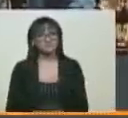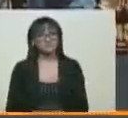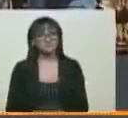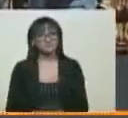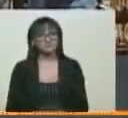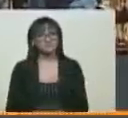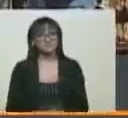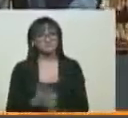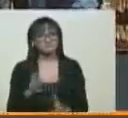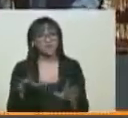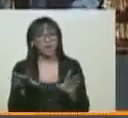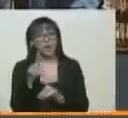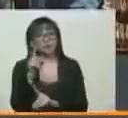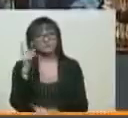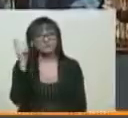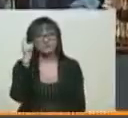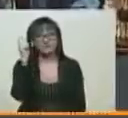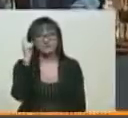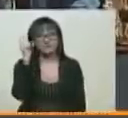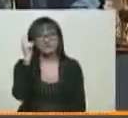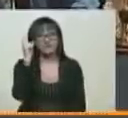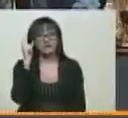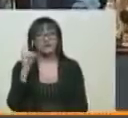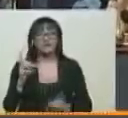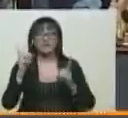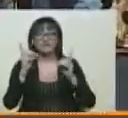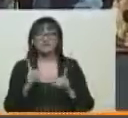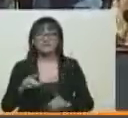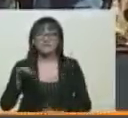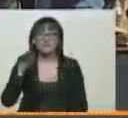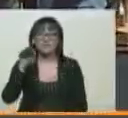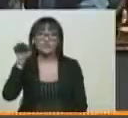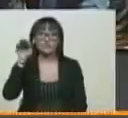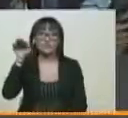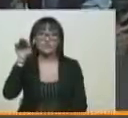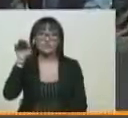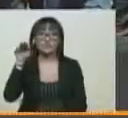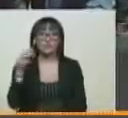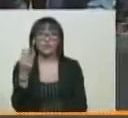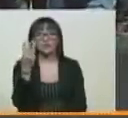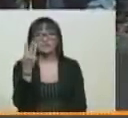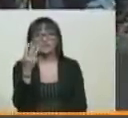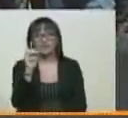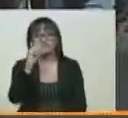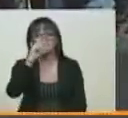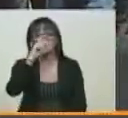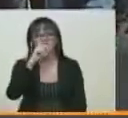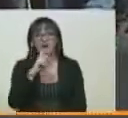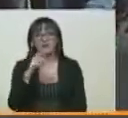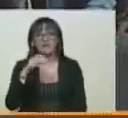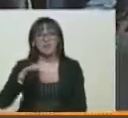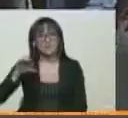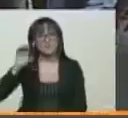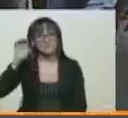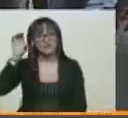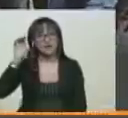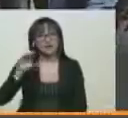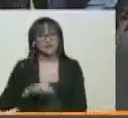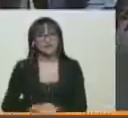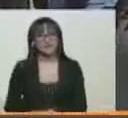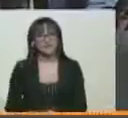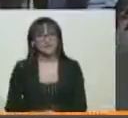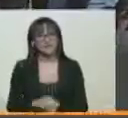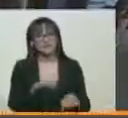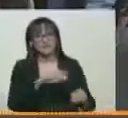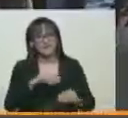Dentro de 11 días se decide el futuro de 30 años de esta patria y de esta